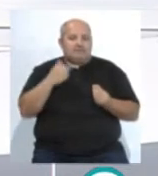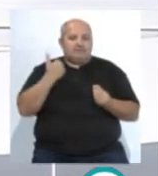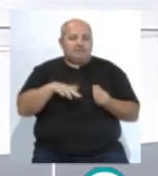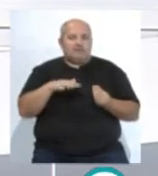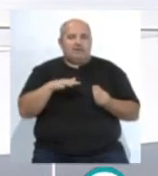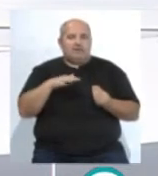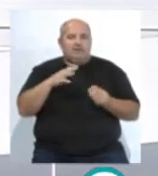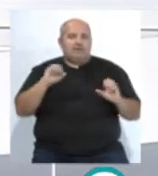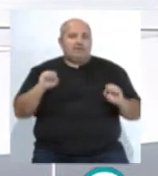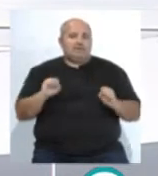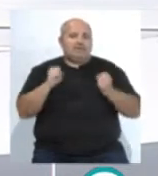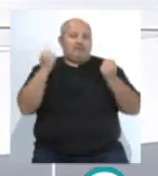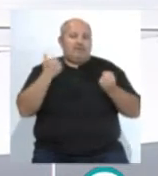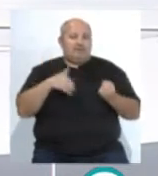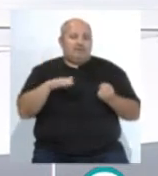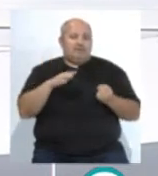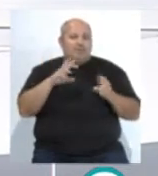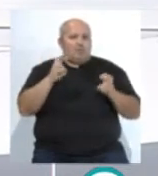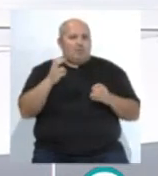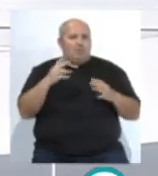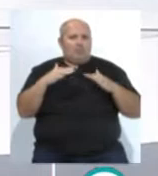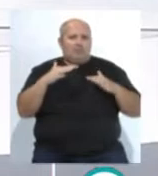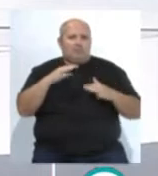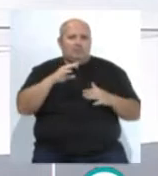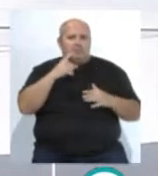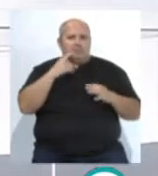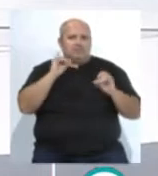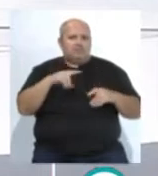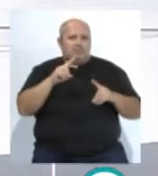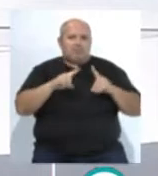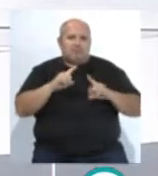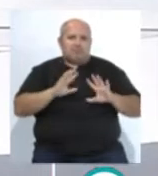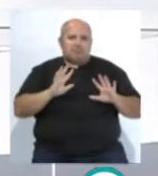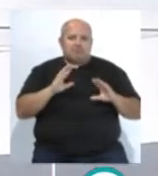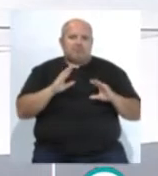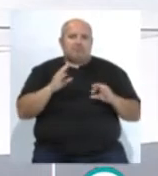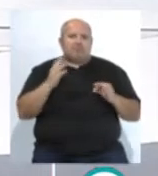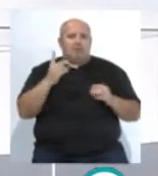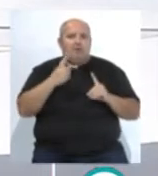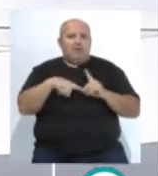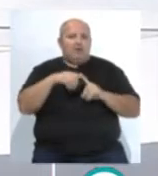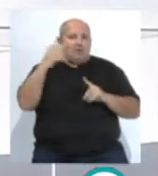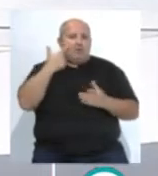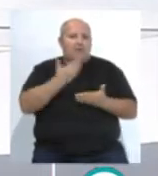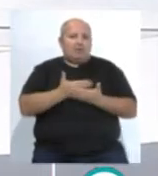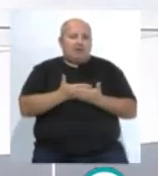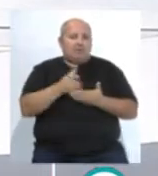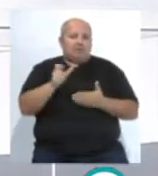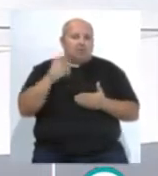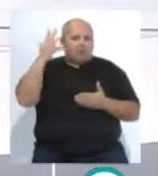ya salvada y fuera de todo peligro, creo que fue un partido sin trascendencia, pero bueno, volvió los Osasuna a demostrar